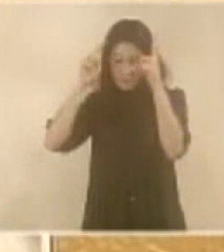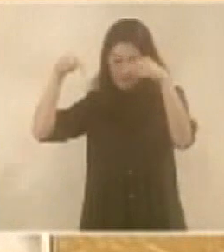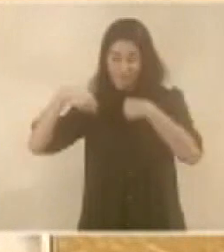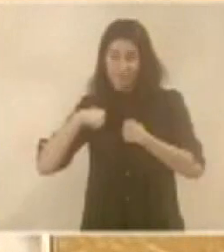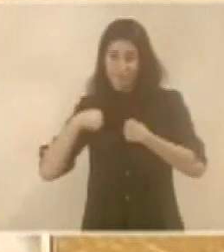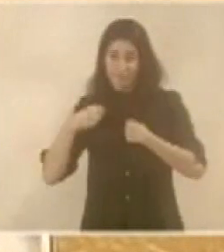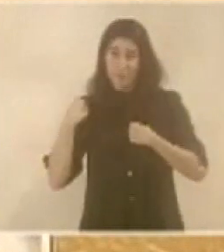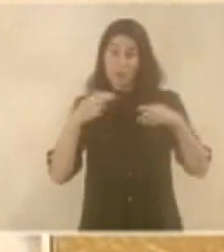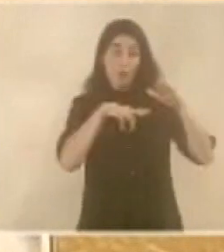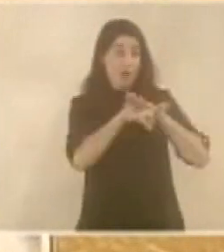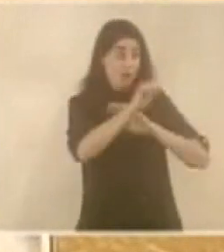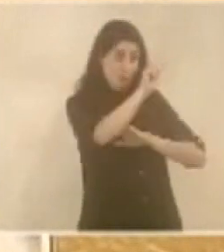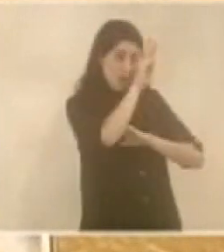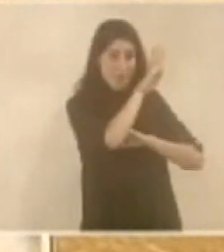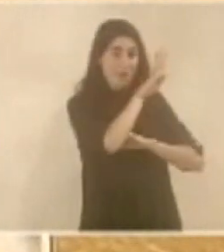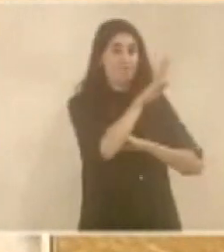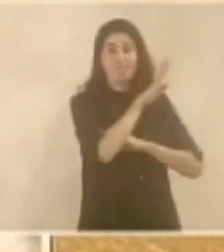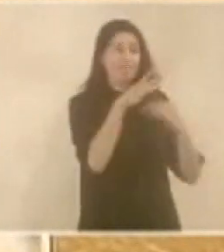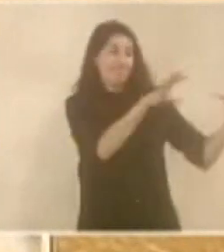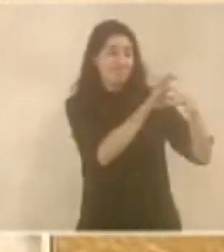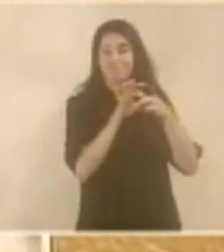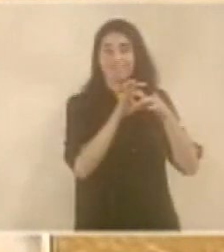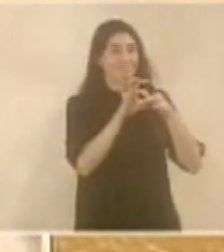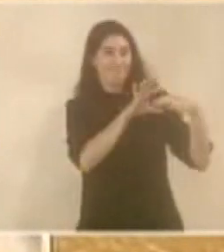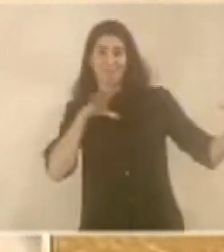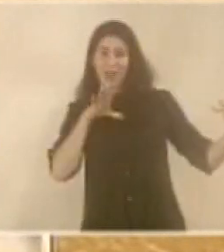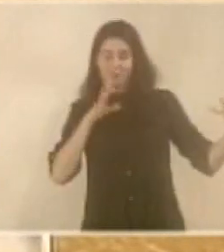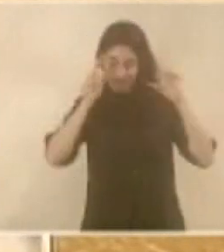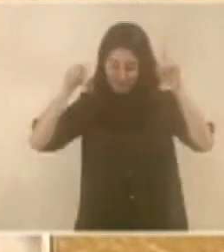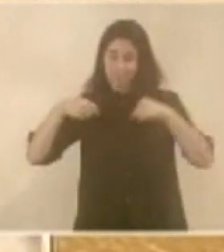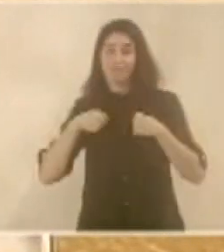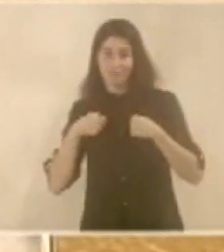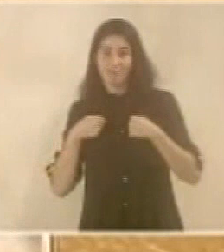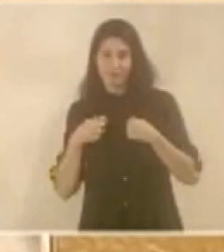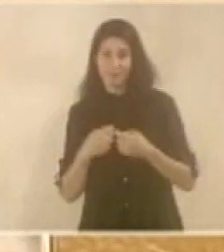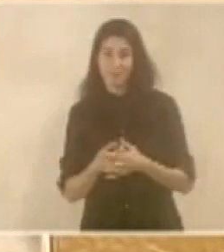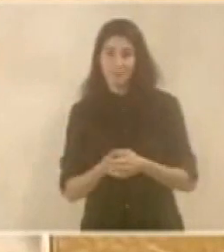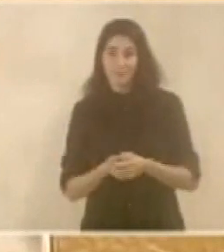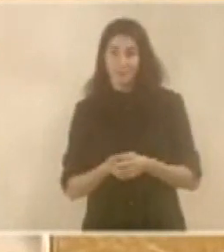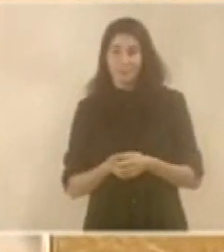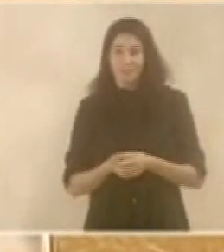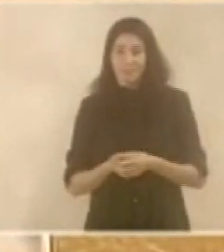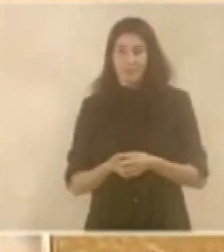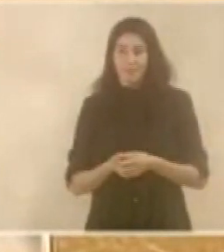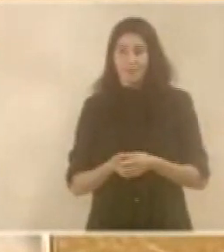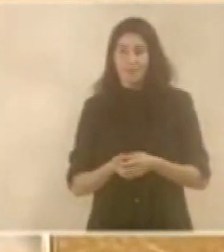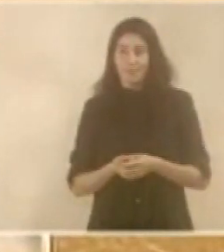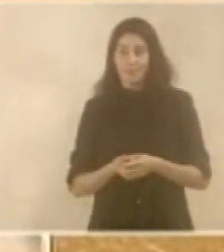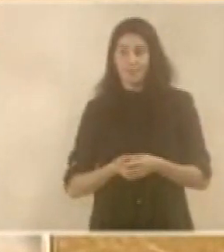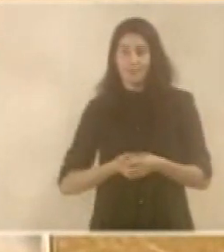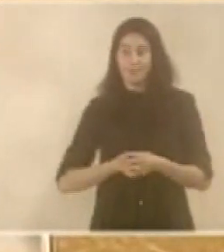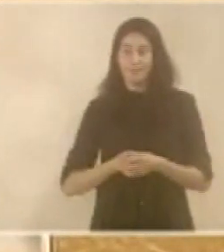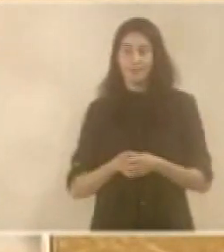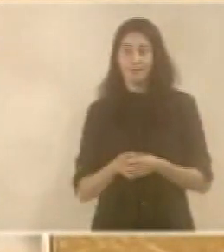Además, durante el reinado de Fernando VII, proclamado rey de España al acabar la guerra de independencia contra el francés y en plena sublevación de los